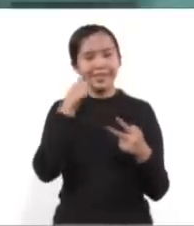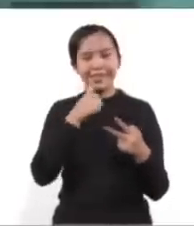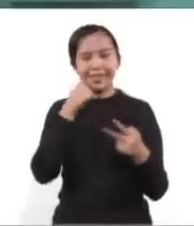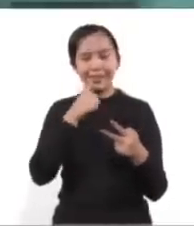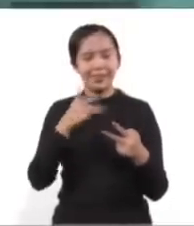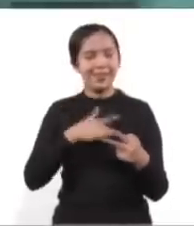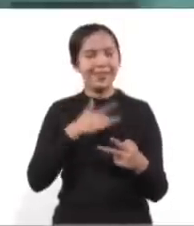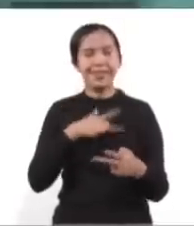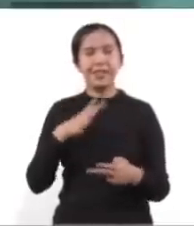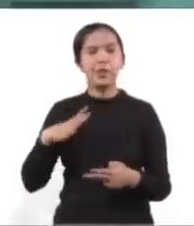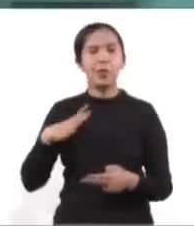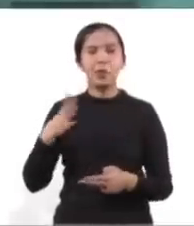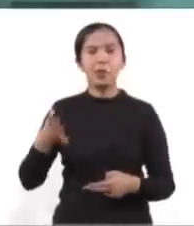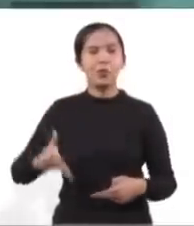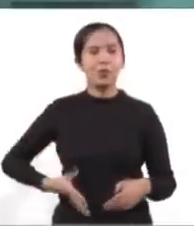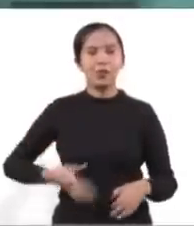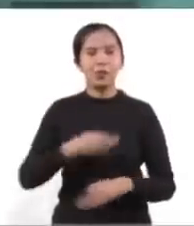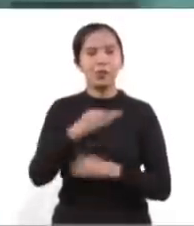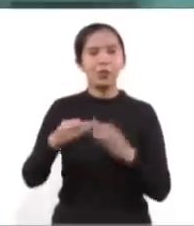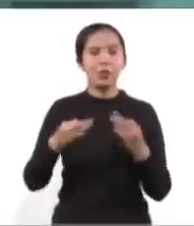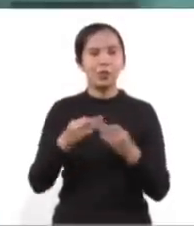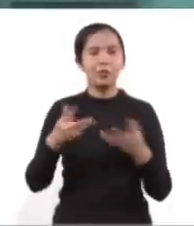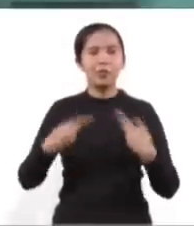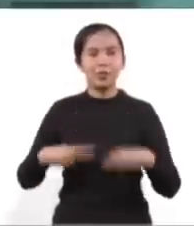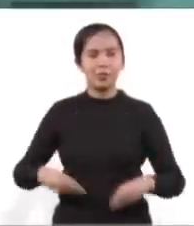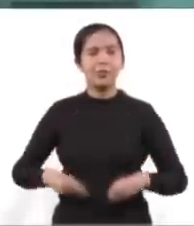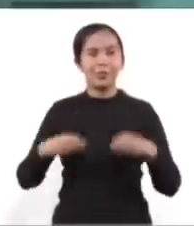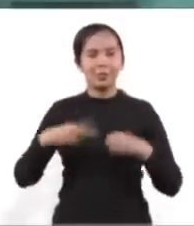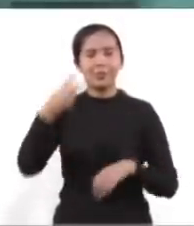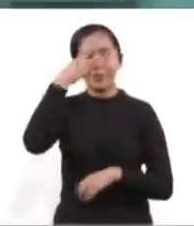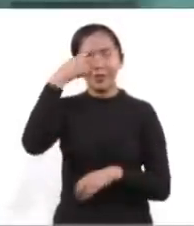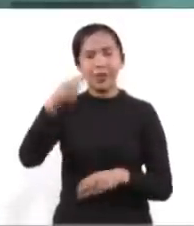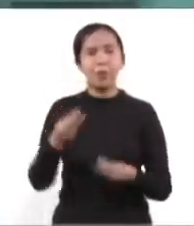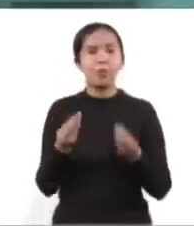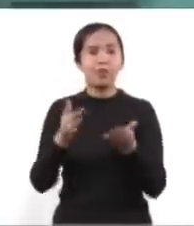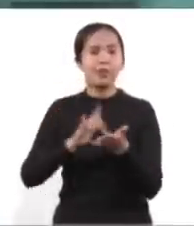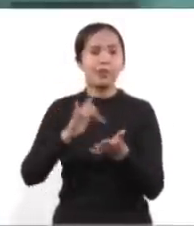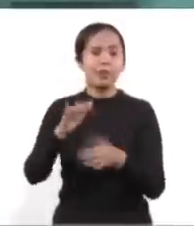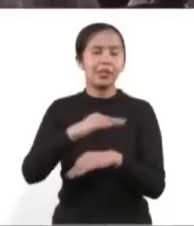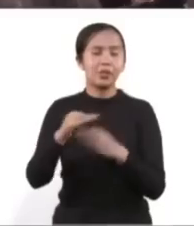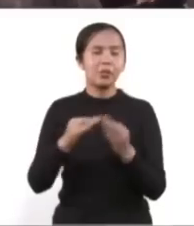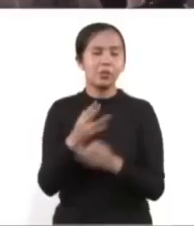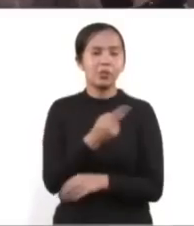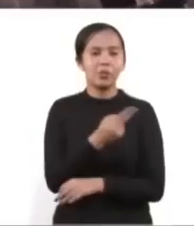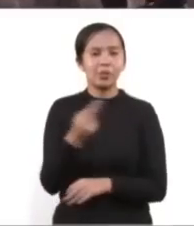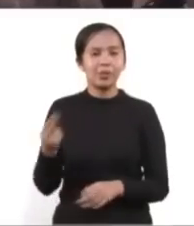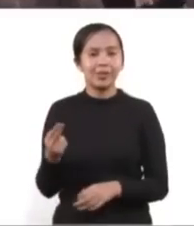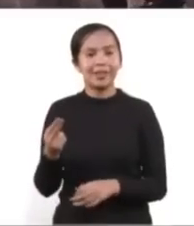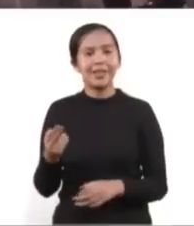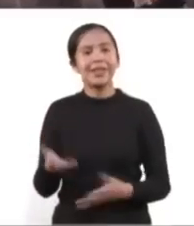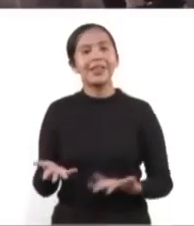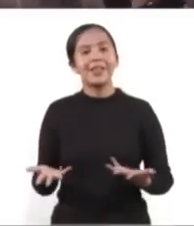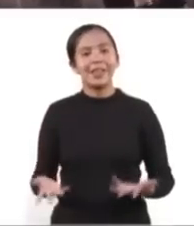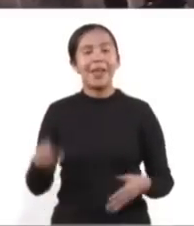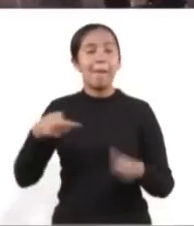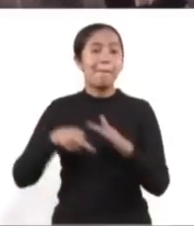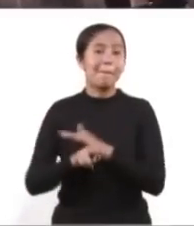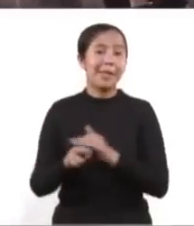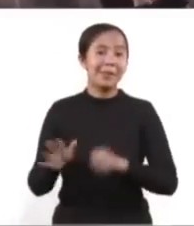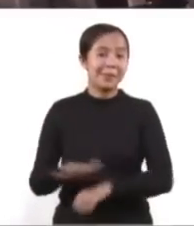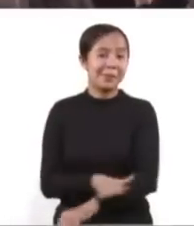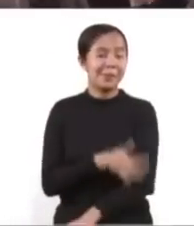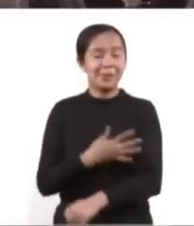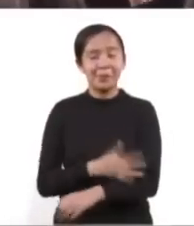un orgullo de todas y todos los mexicanos. Muchas gracias a todos y a todas. Enhorabuena por Metro